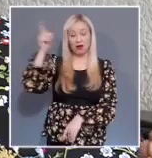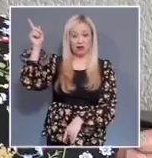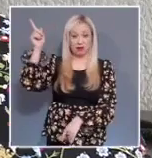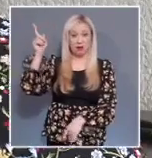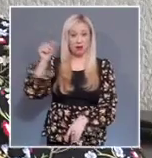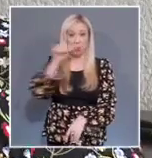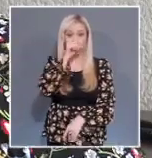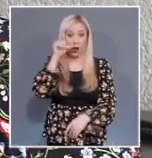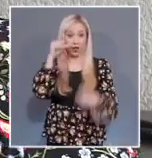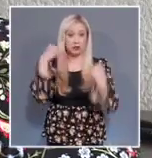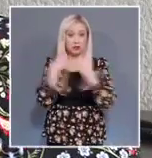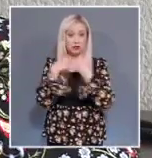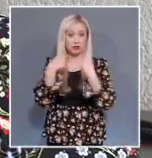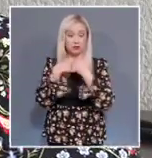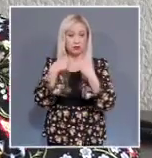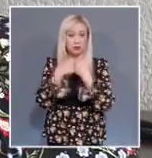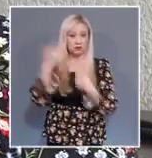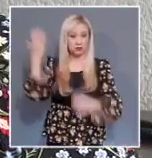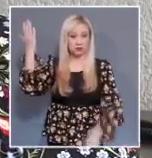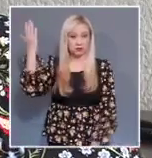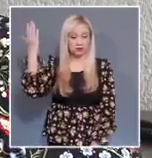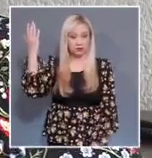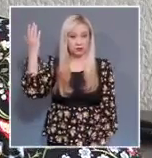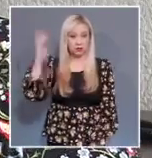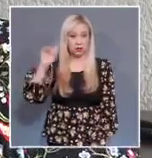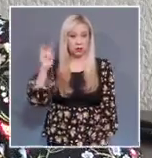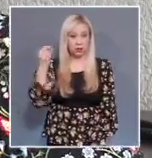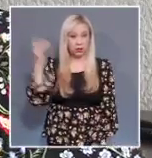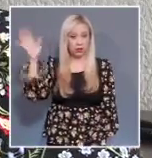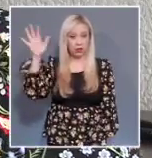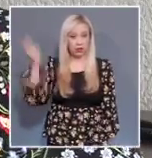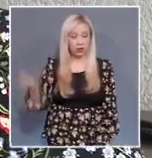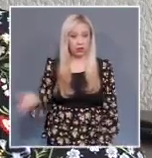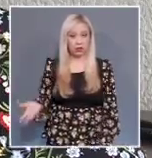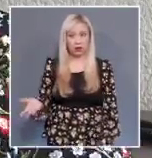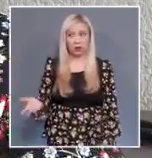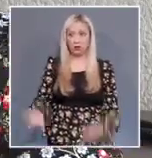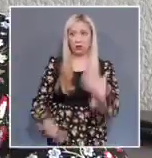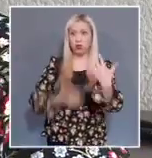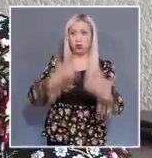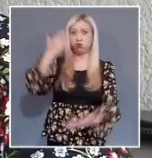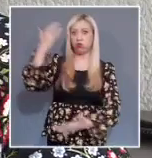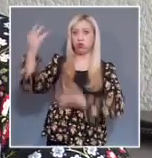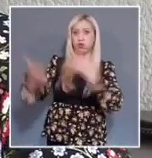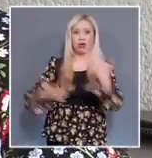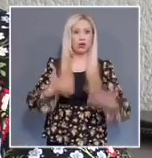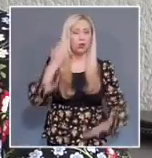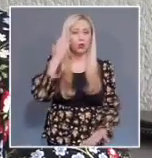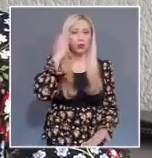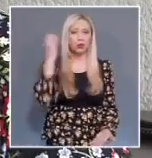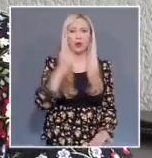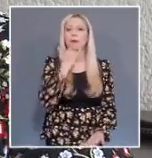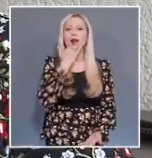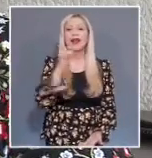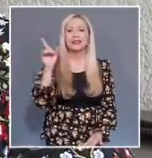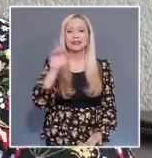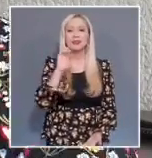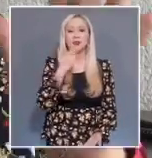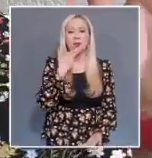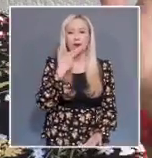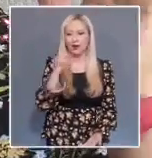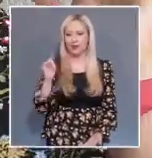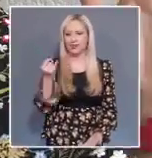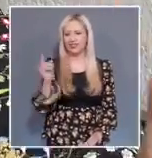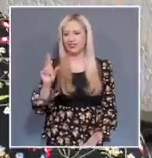Juárez, encerrarlas con candado a raíz de una irregularidad migratoria. Esto no es simplemente por términos compasivos o éticos,